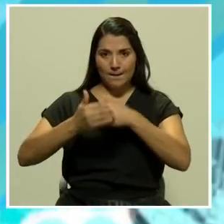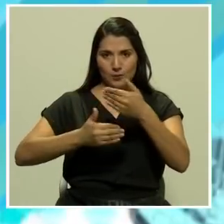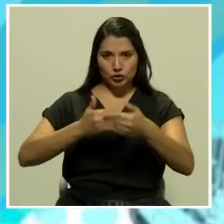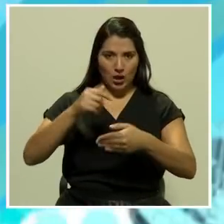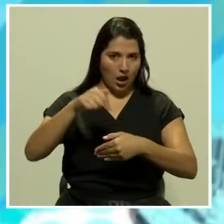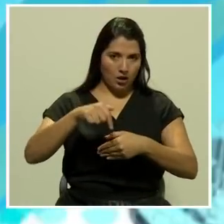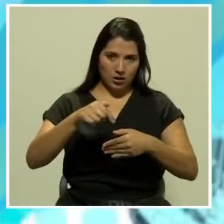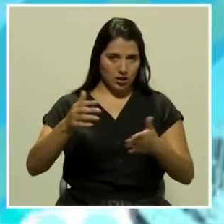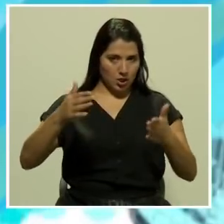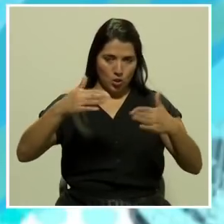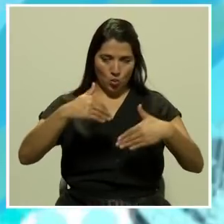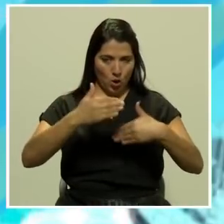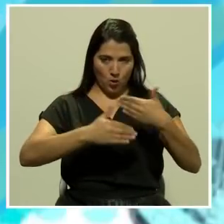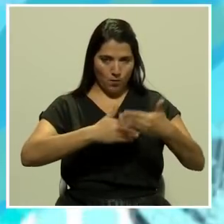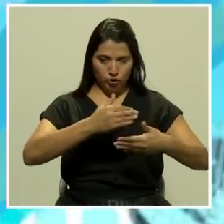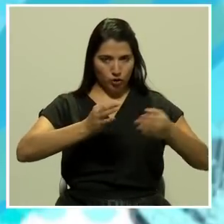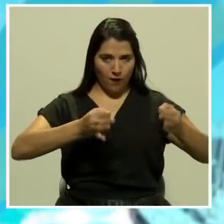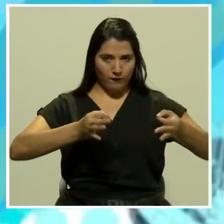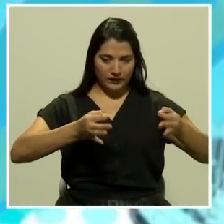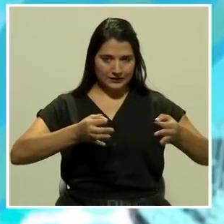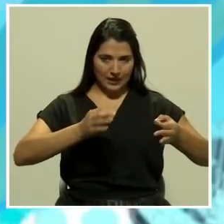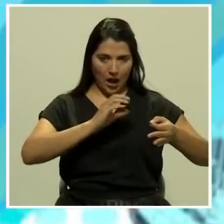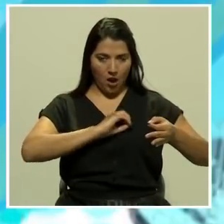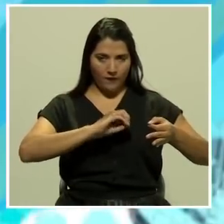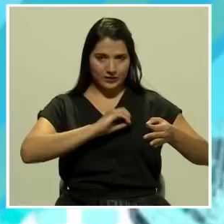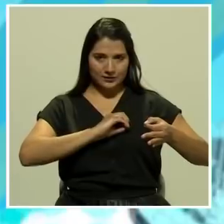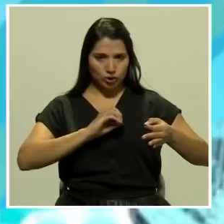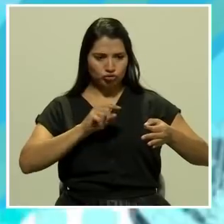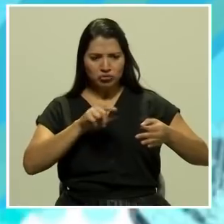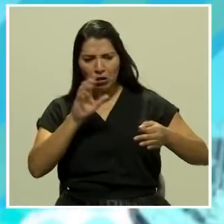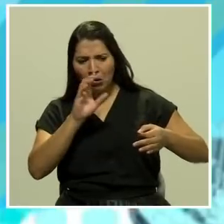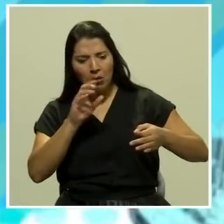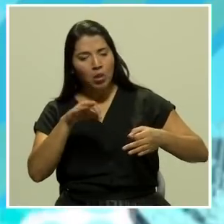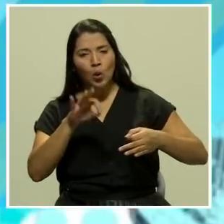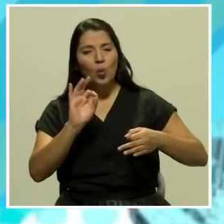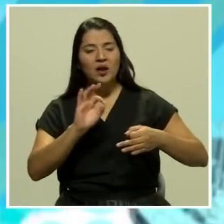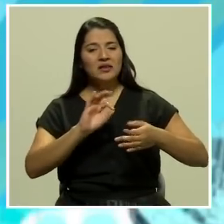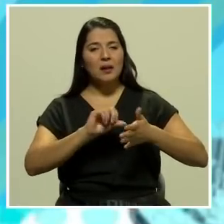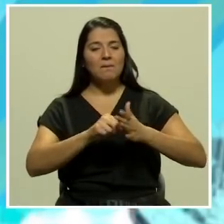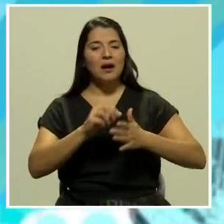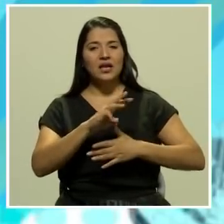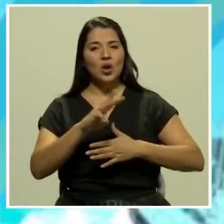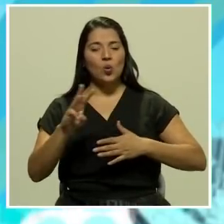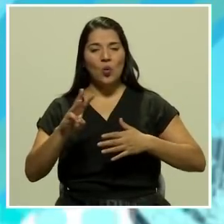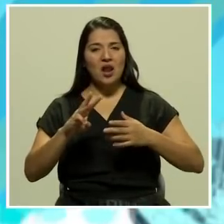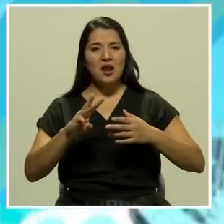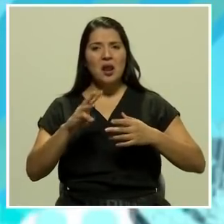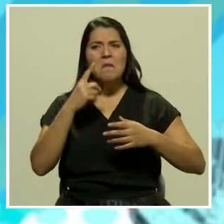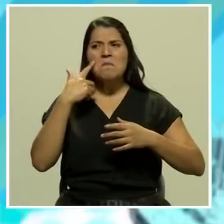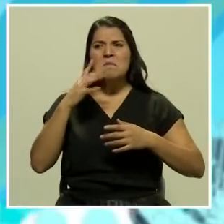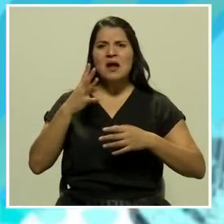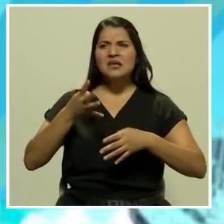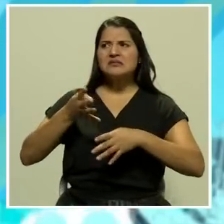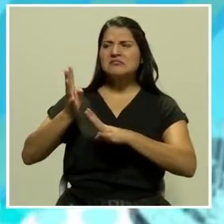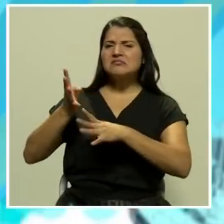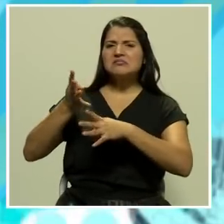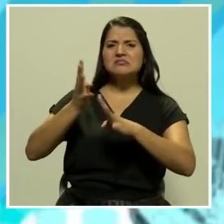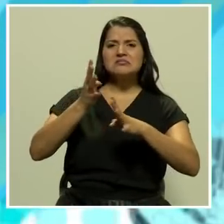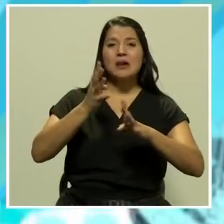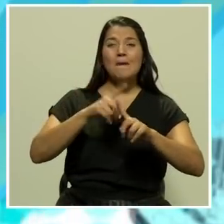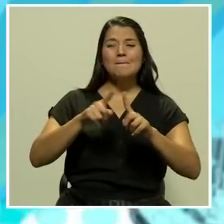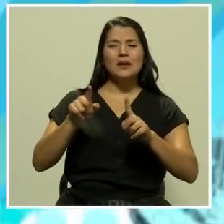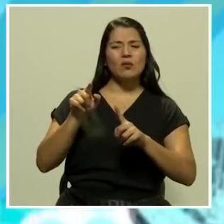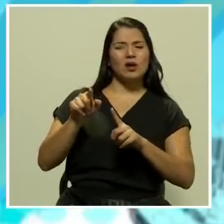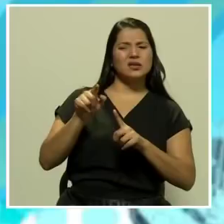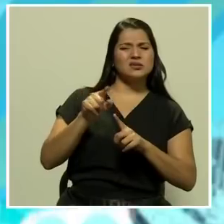existe un protocolo oficial, digamos, no lo puedes encontrar en la página web, no lo puedes encontrar en ningún lado, circuló en las redes sociales, pero no sabes si ese es un